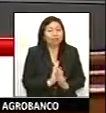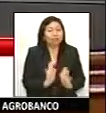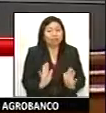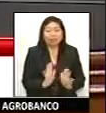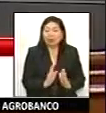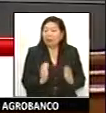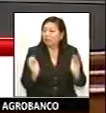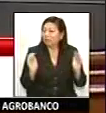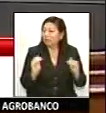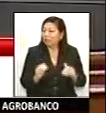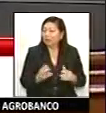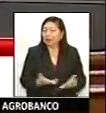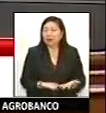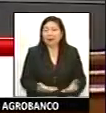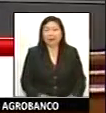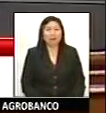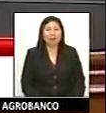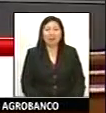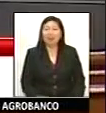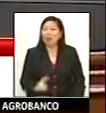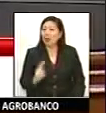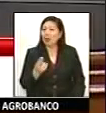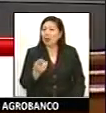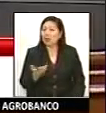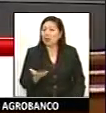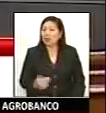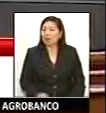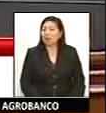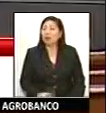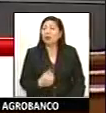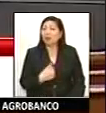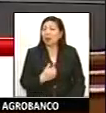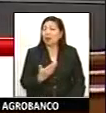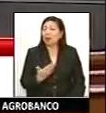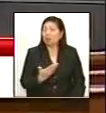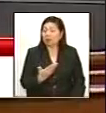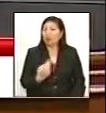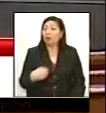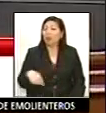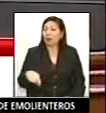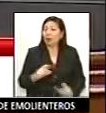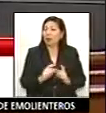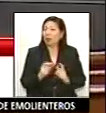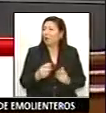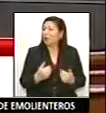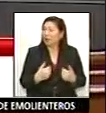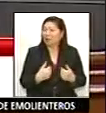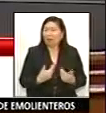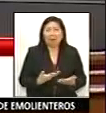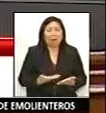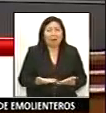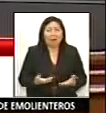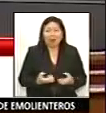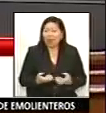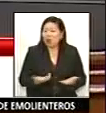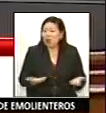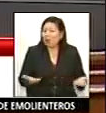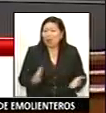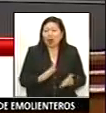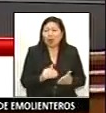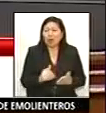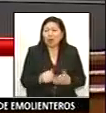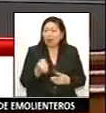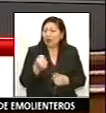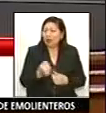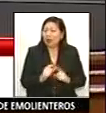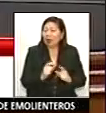poder derrotar a este monstruo gigante que es la corrupción. Y yo les pido, nosotros los congresistas no tenemos capacidad económica y todo el ataque